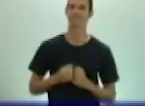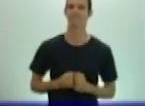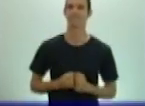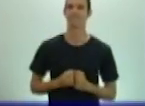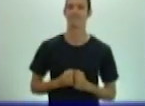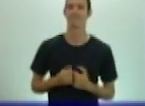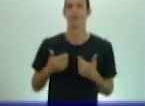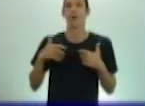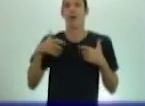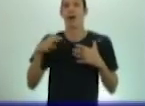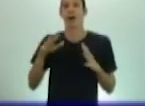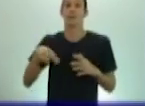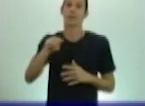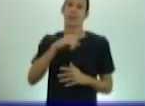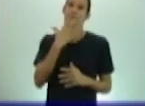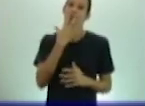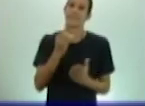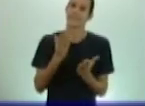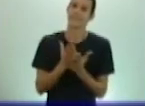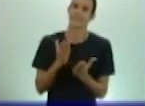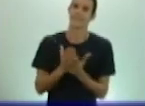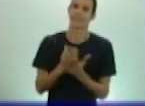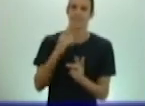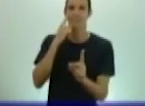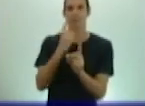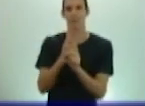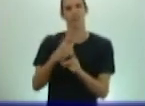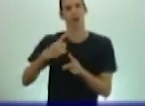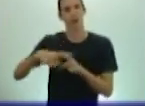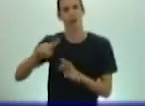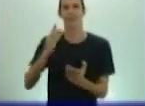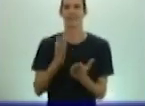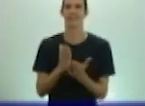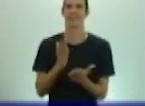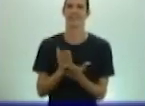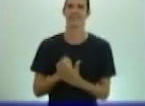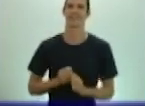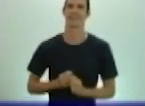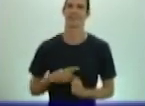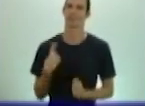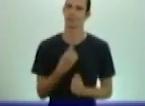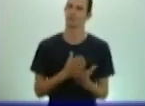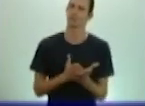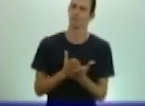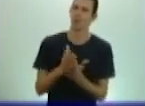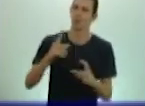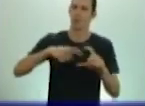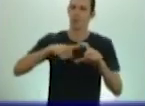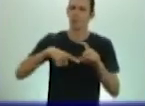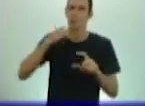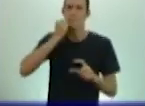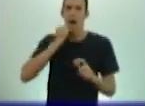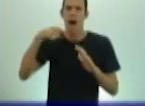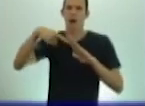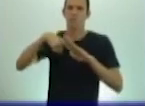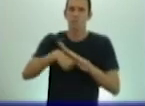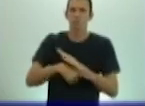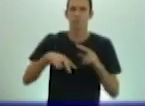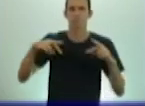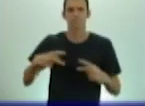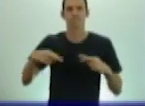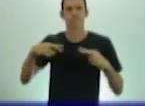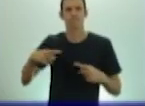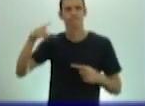sus expectativas y nos volveremos a ver en otro encuentro porque vamos a seguir consolidando, vamos a seguir transmitiendo algunas ideas que van a